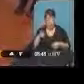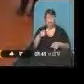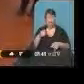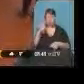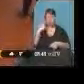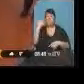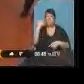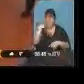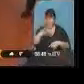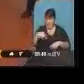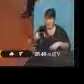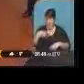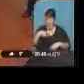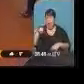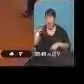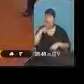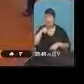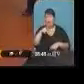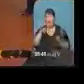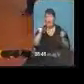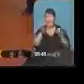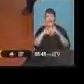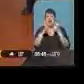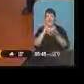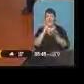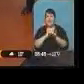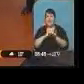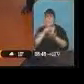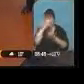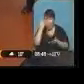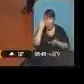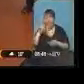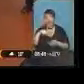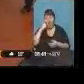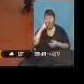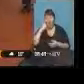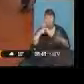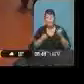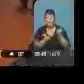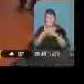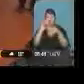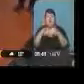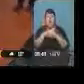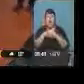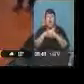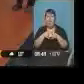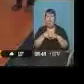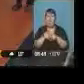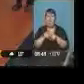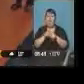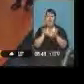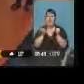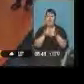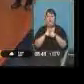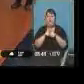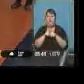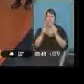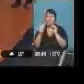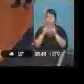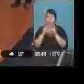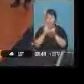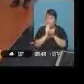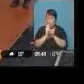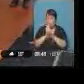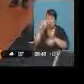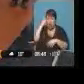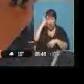Se dio esta semana en la Cámara de Diputados de la Nación y hoy va a quedar conformada una comisión de amistad con